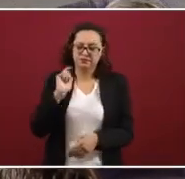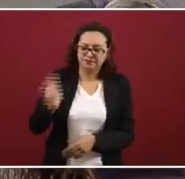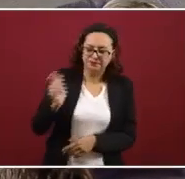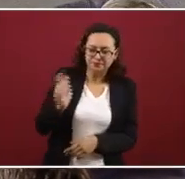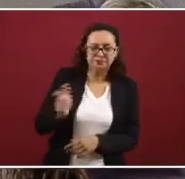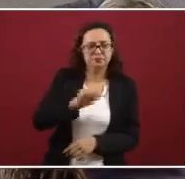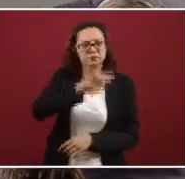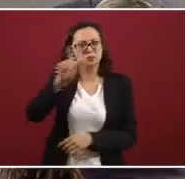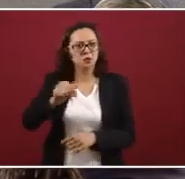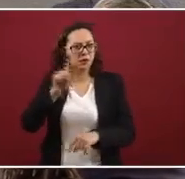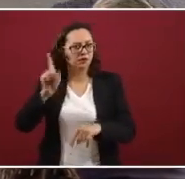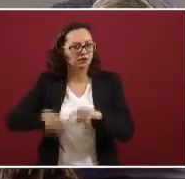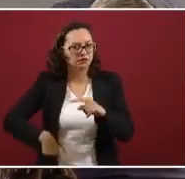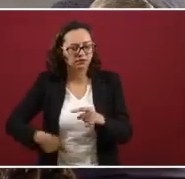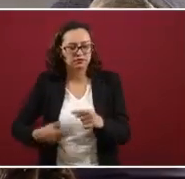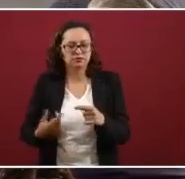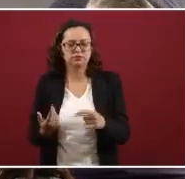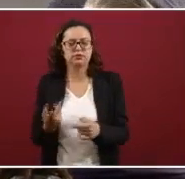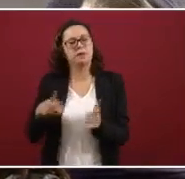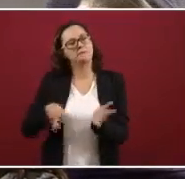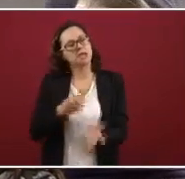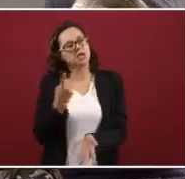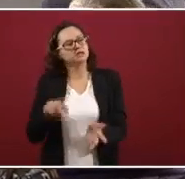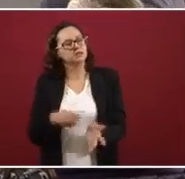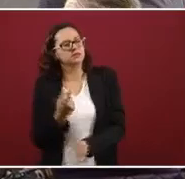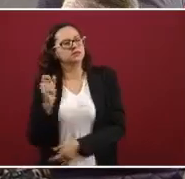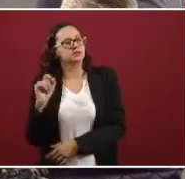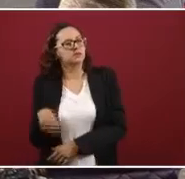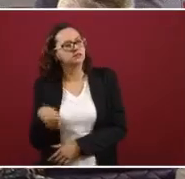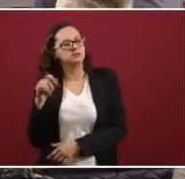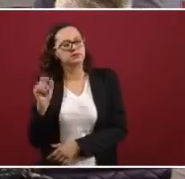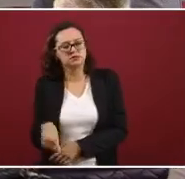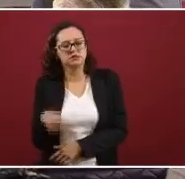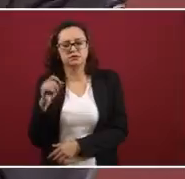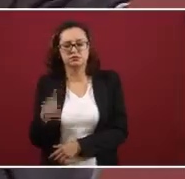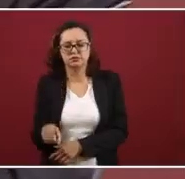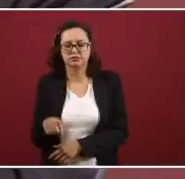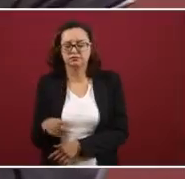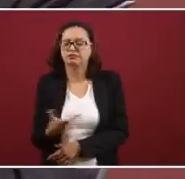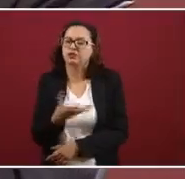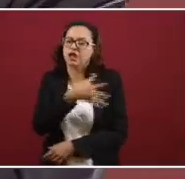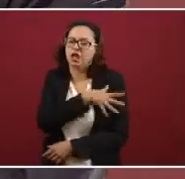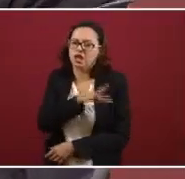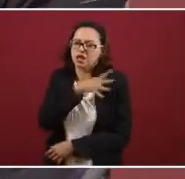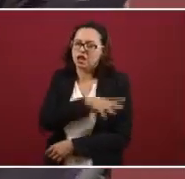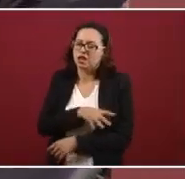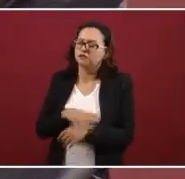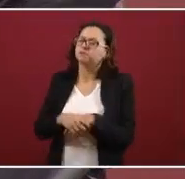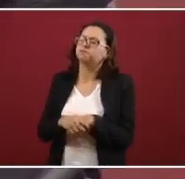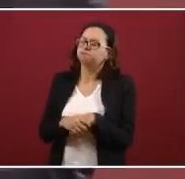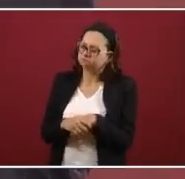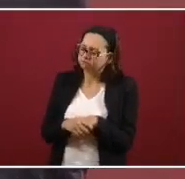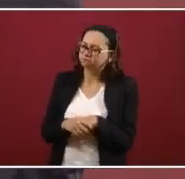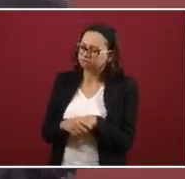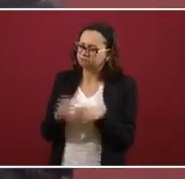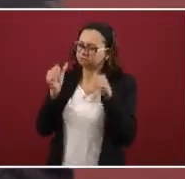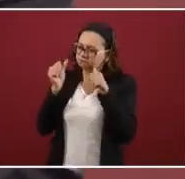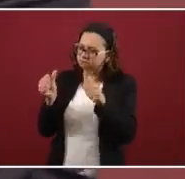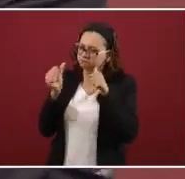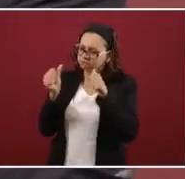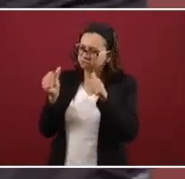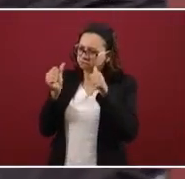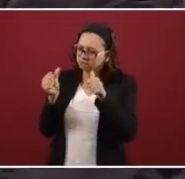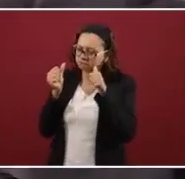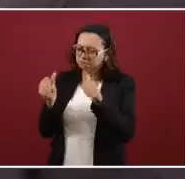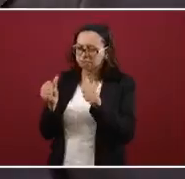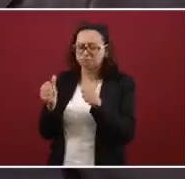quitado, y repetían y repetían. Entonces, y el general escuchando. Entonces, como